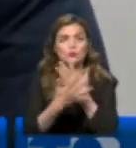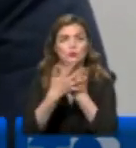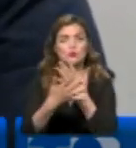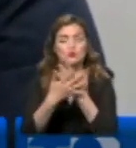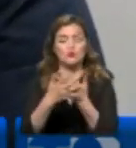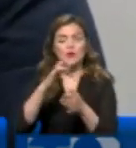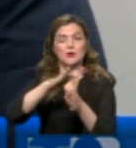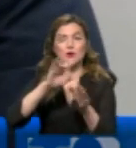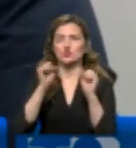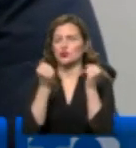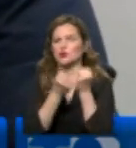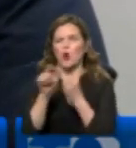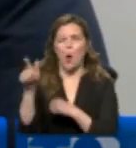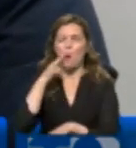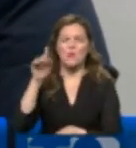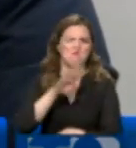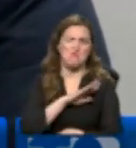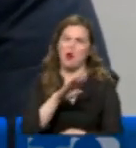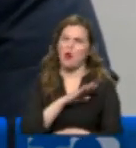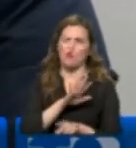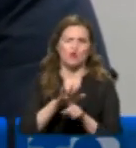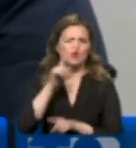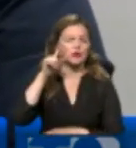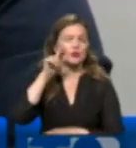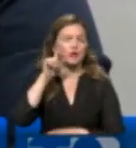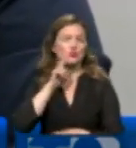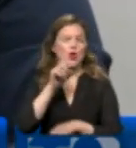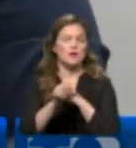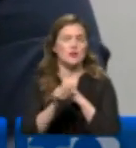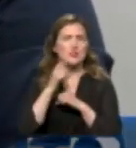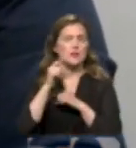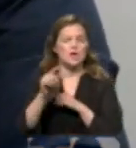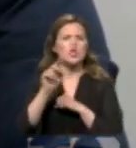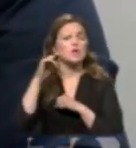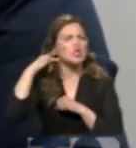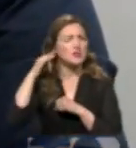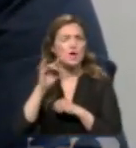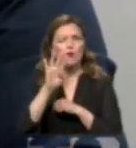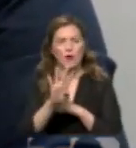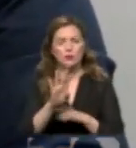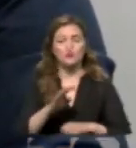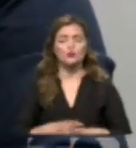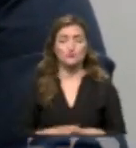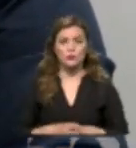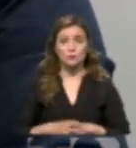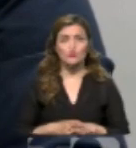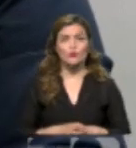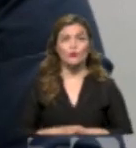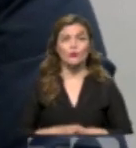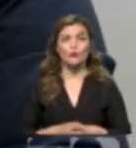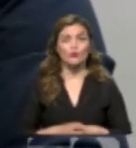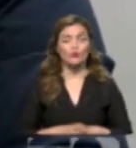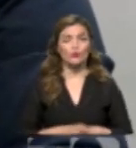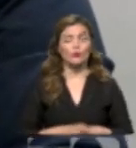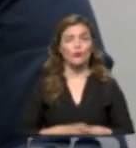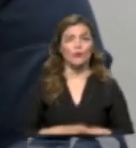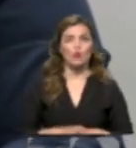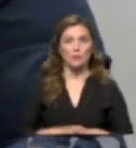peligro para la sociedad al haber abusado sexualmente de 4 niñas. Podría haber accedido